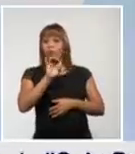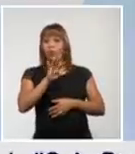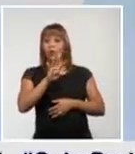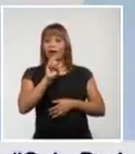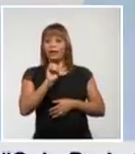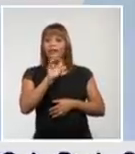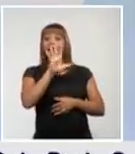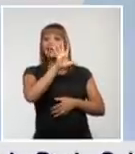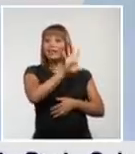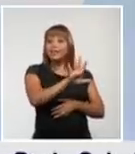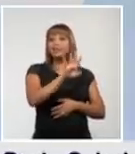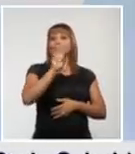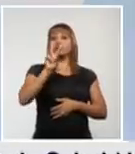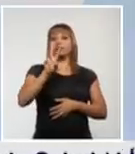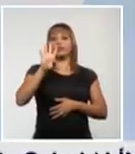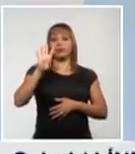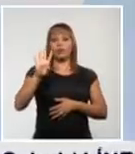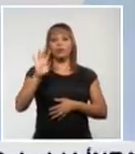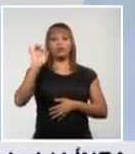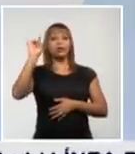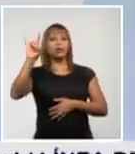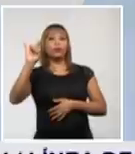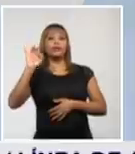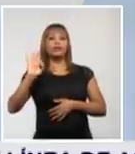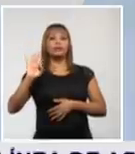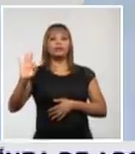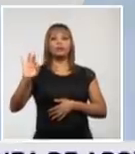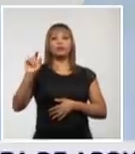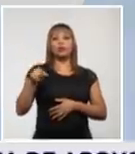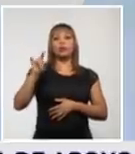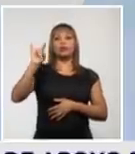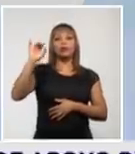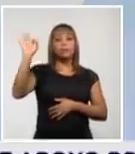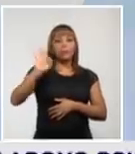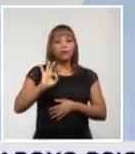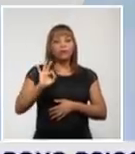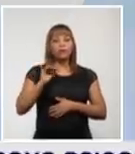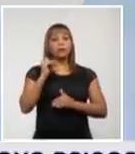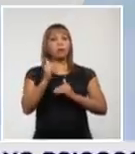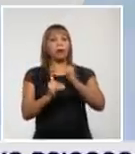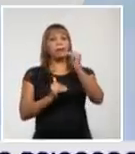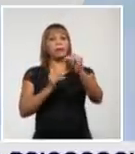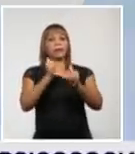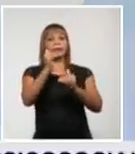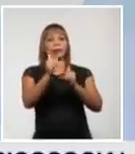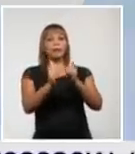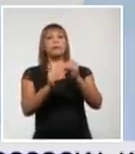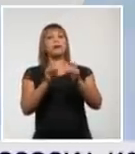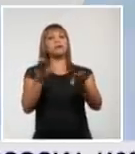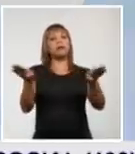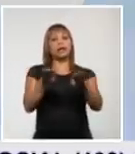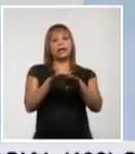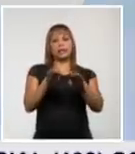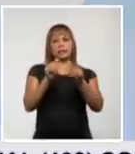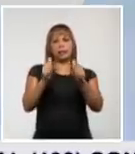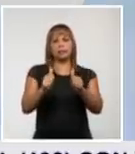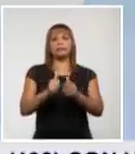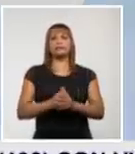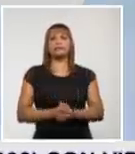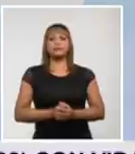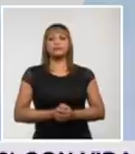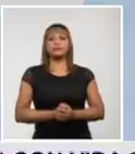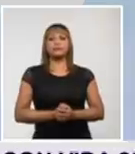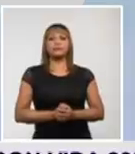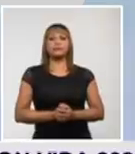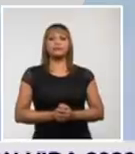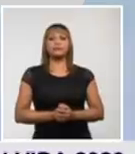534, que es el 98,9%, con una evolución clínica estable. No